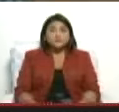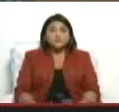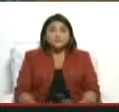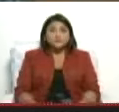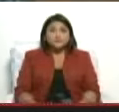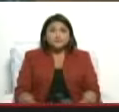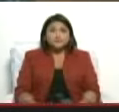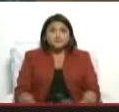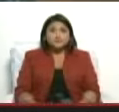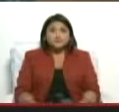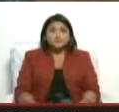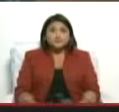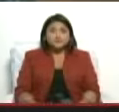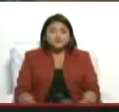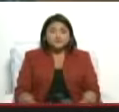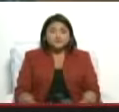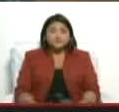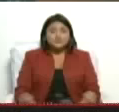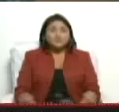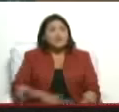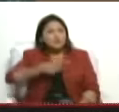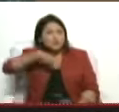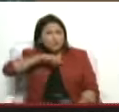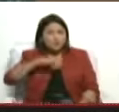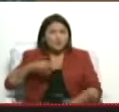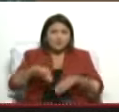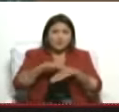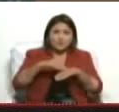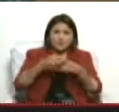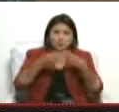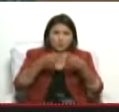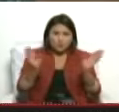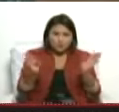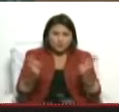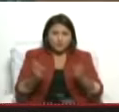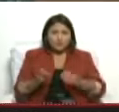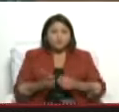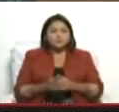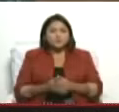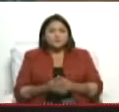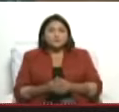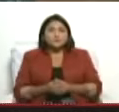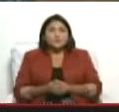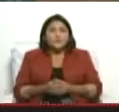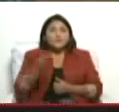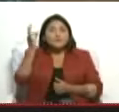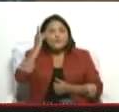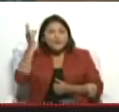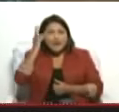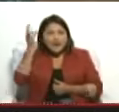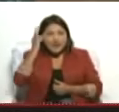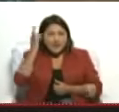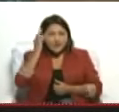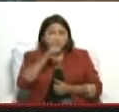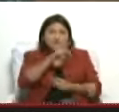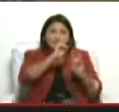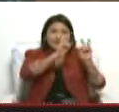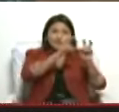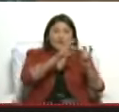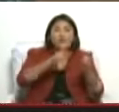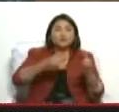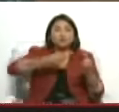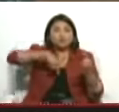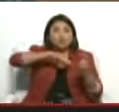órgano investigativo en este caso Ministerio Público apoyado por el órgano auxiliar con los fiscales destacados en esta materia hemos